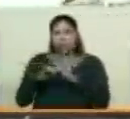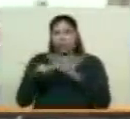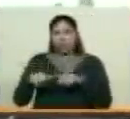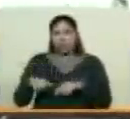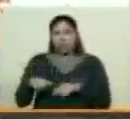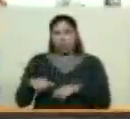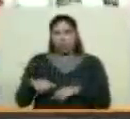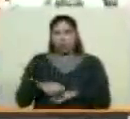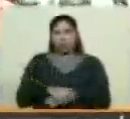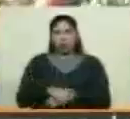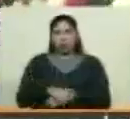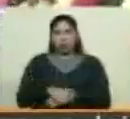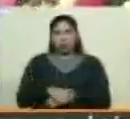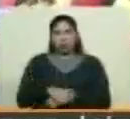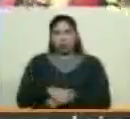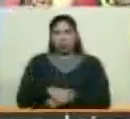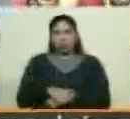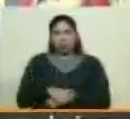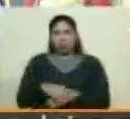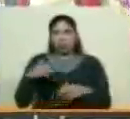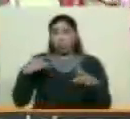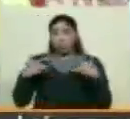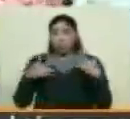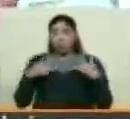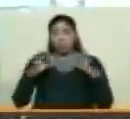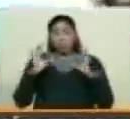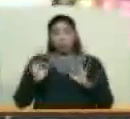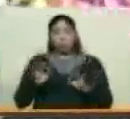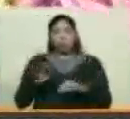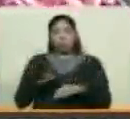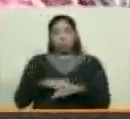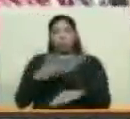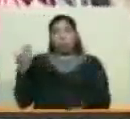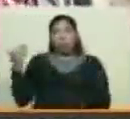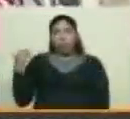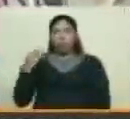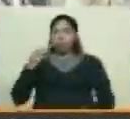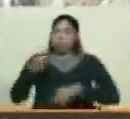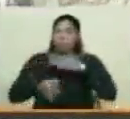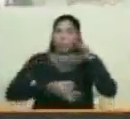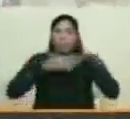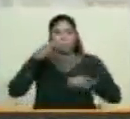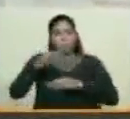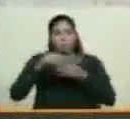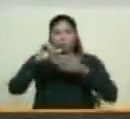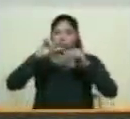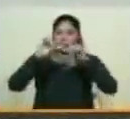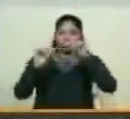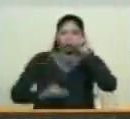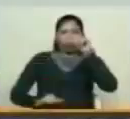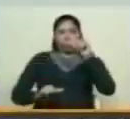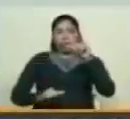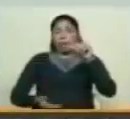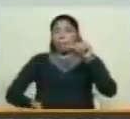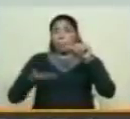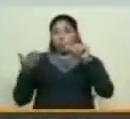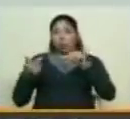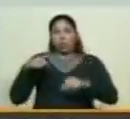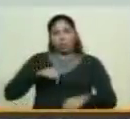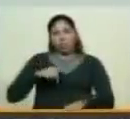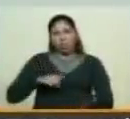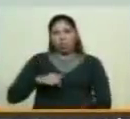bolívar donde el libertador simón bolívar pero no de los discursos fundamentales de nuestra historia el